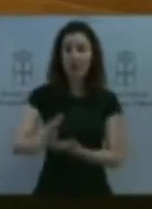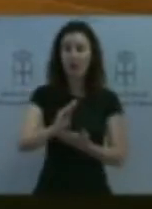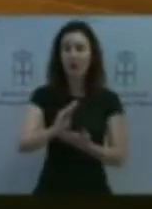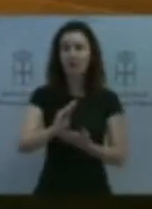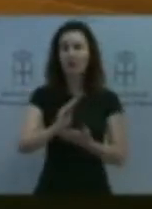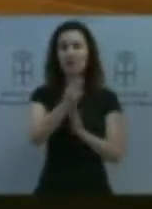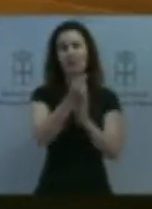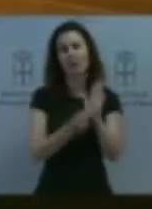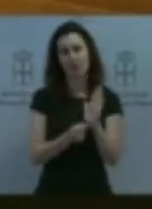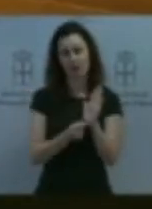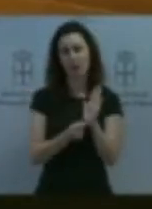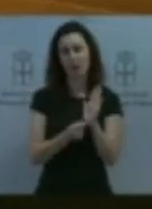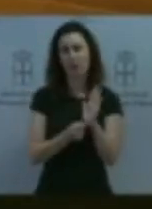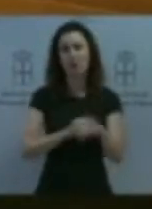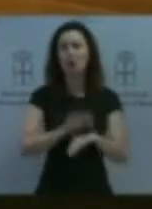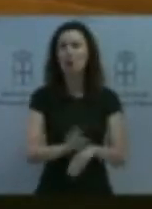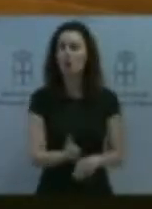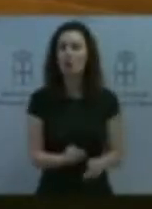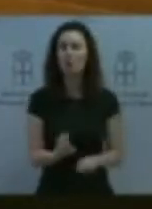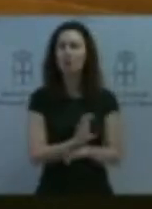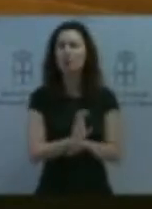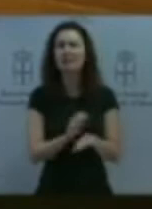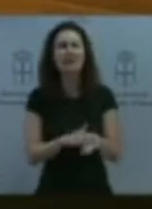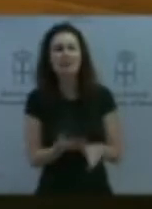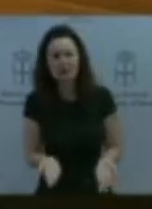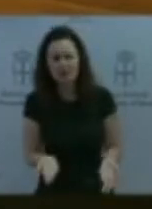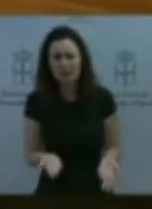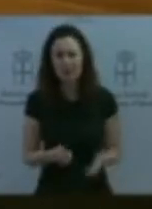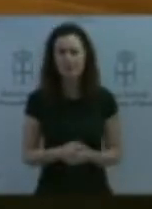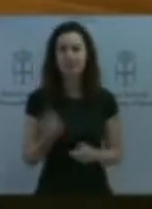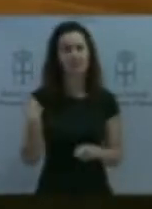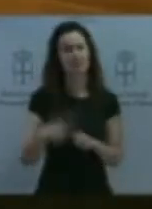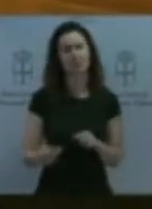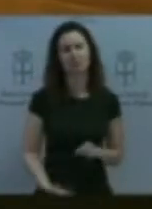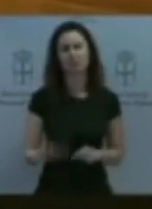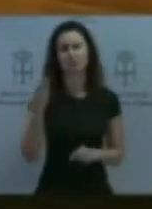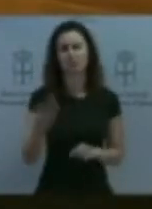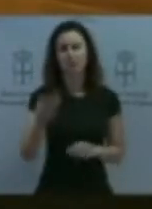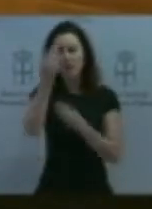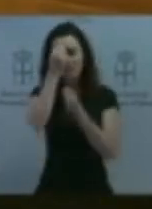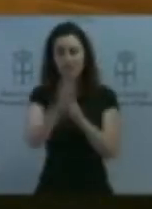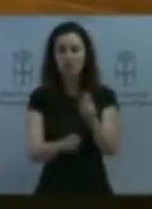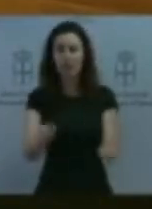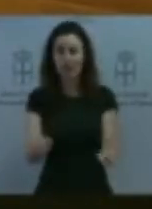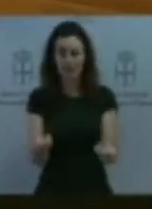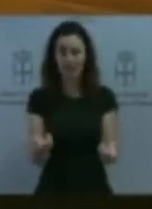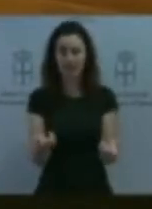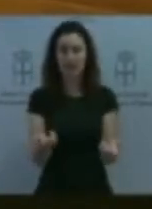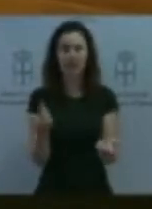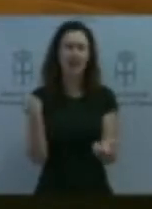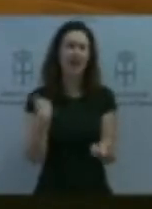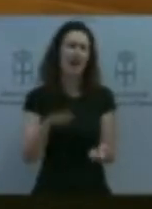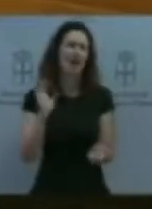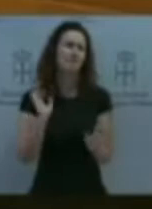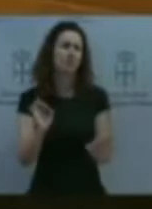parte de la consejería? Mire, es un elemento fundamental y yo creo que la ciudadanía en ese sentido tenemos la suficiente capacidad para saber cuándo nos dicen la verdad y cuándo nos dicen la